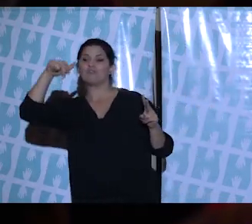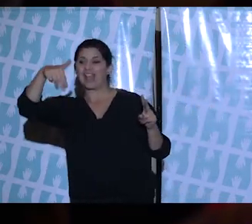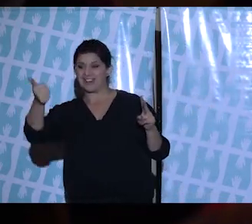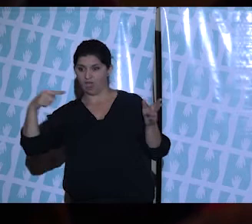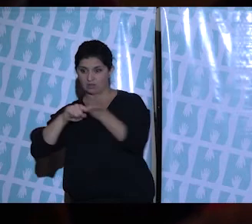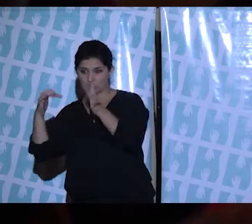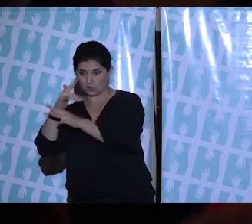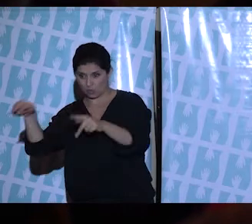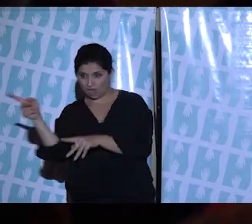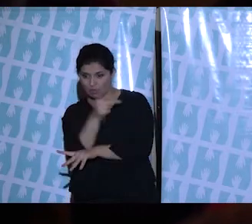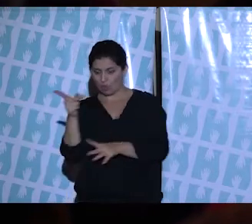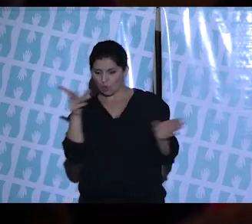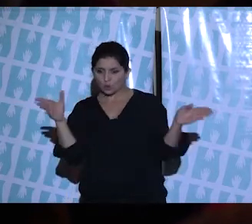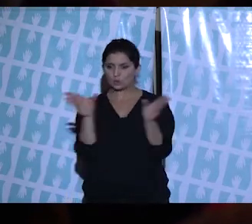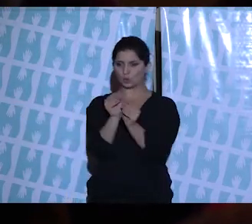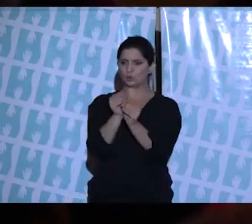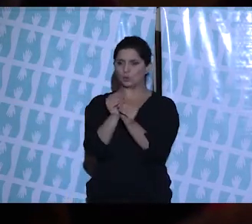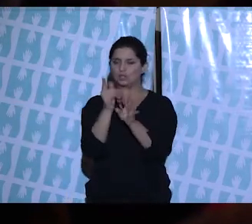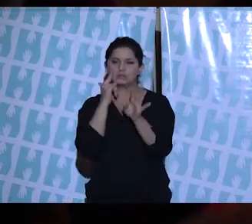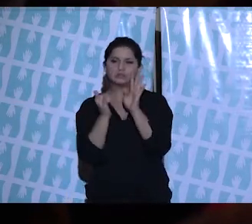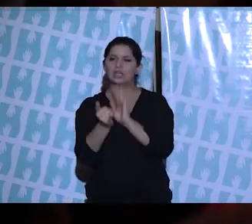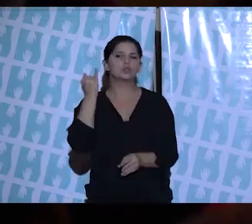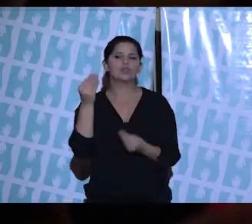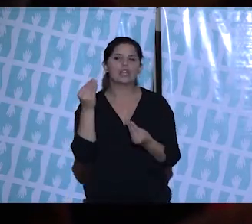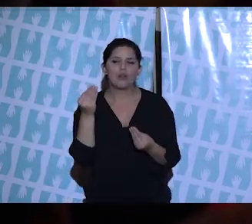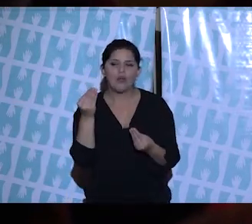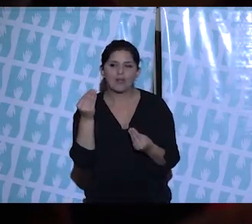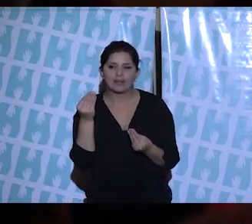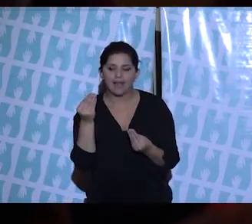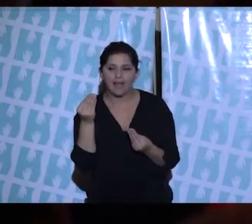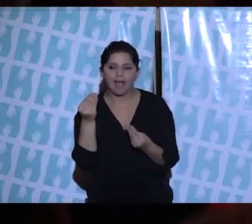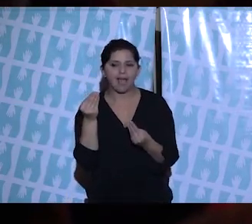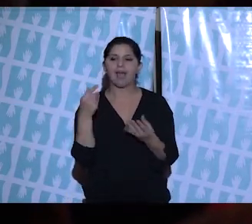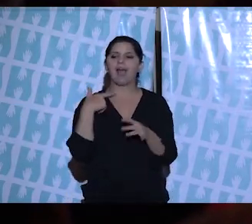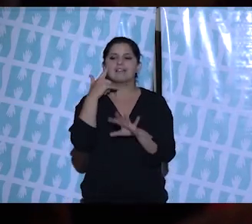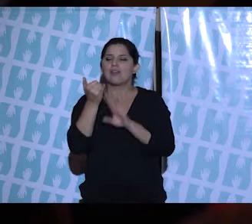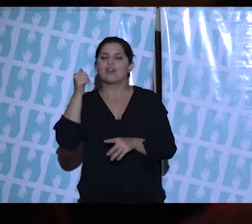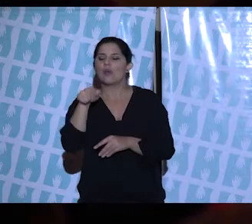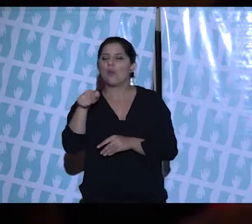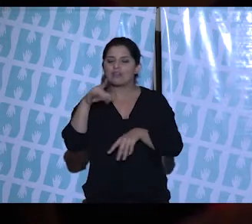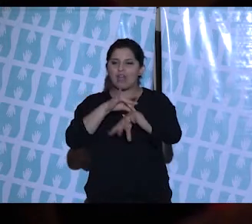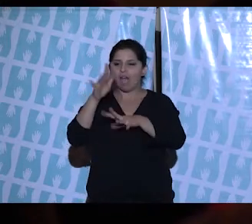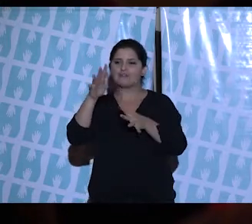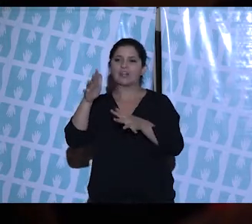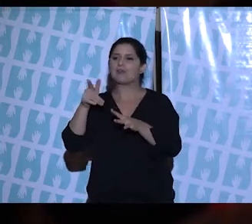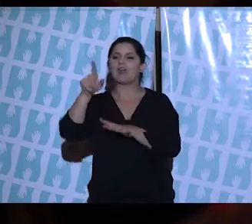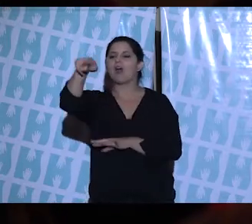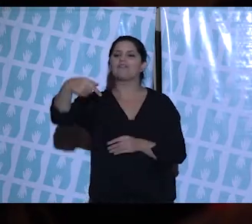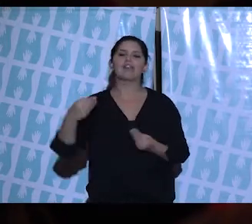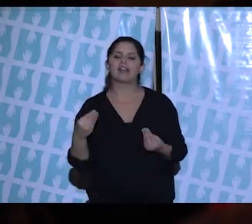vez la patología de la enfermedad. O sea, identificaran que la enfermedad se